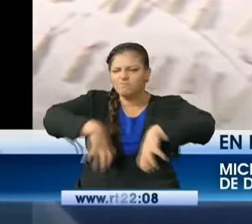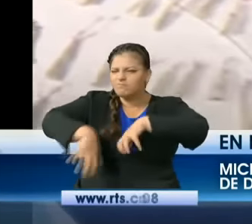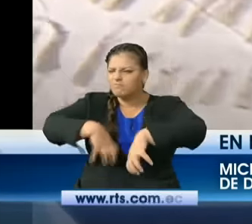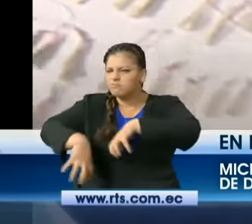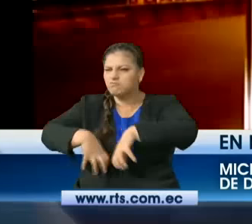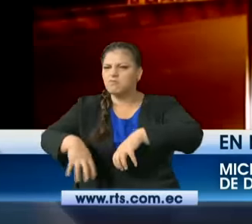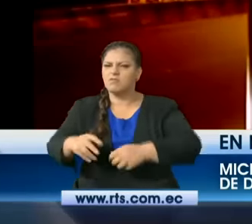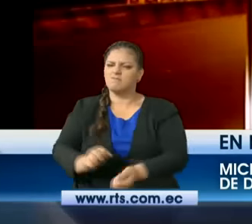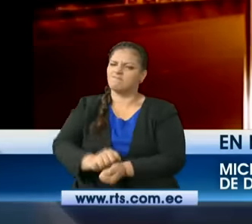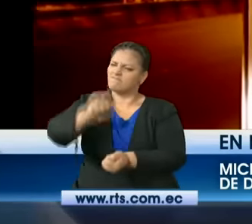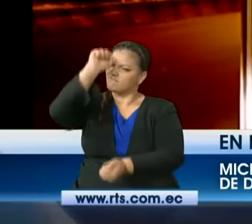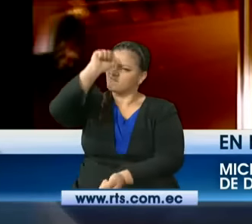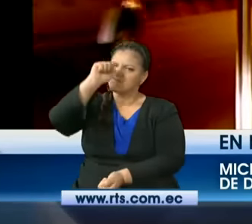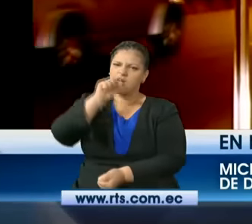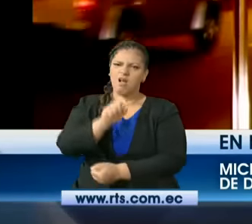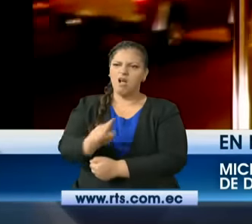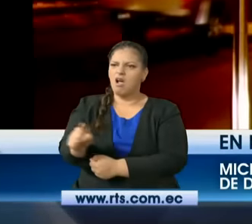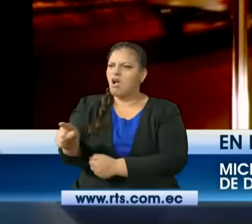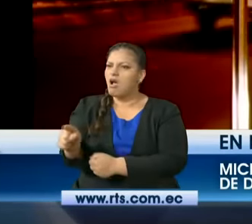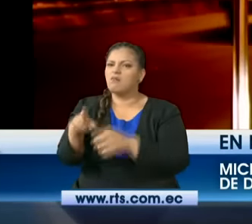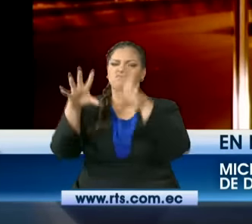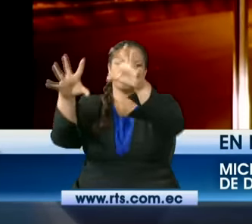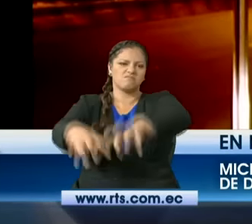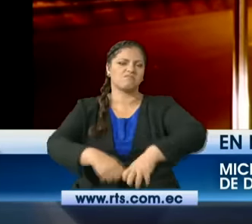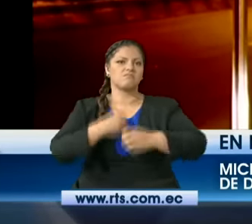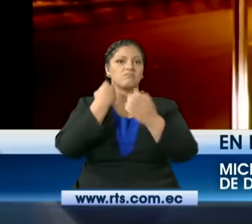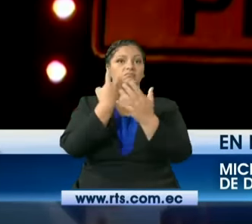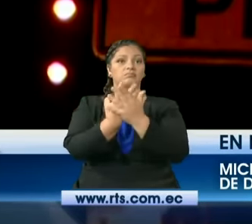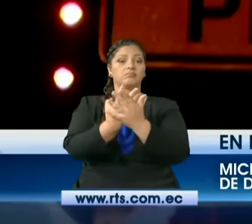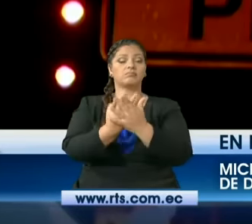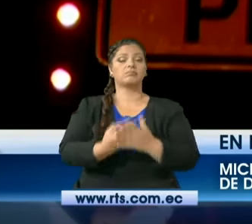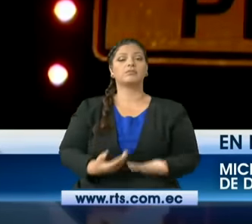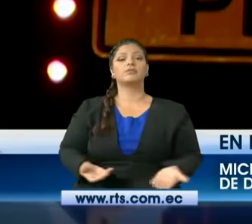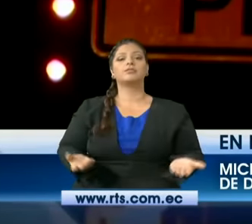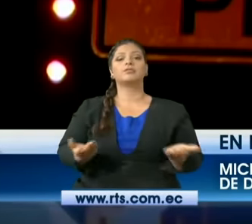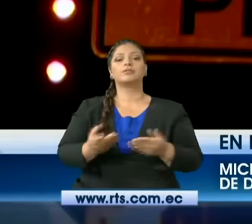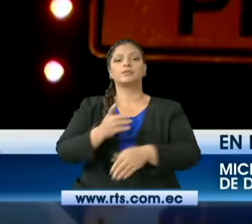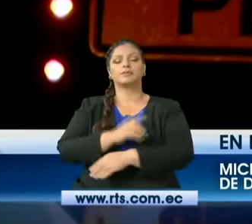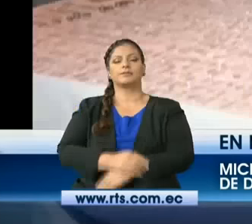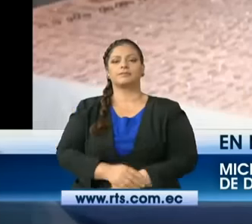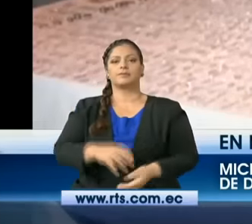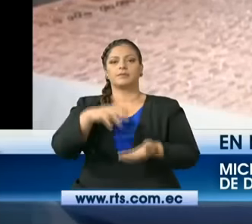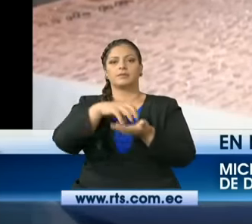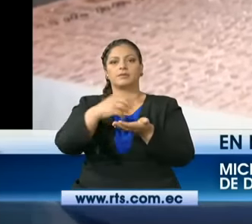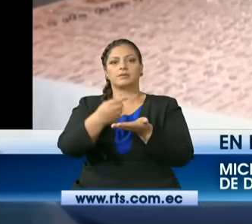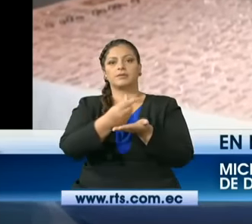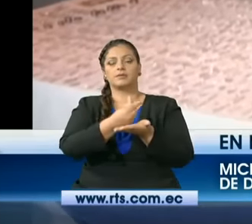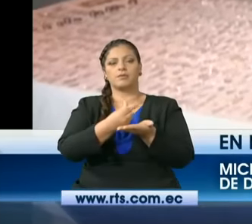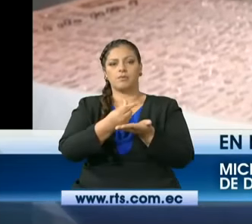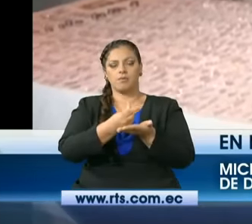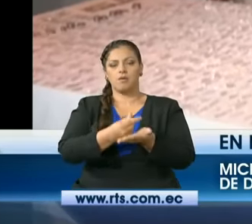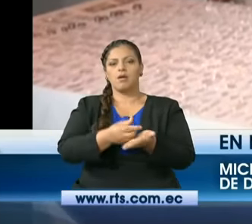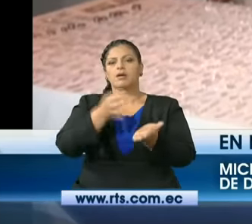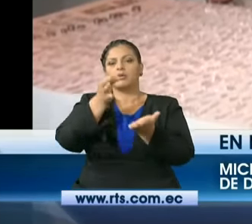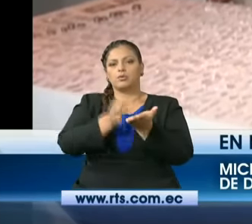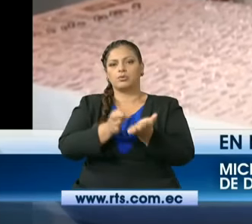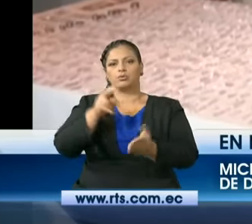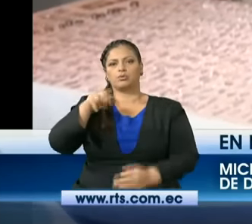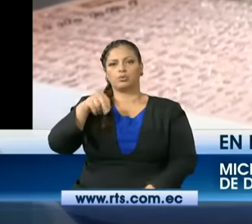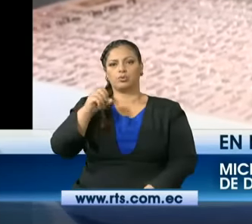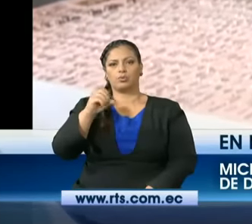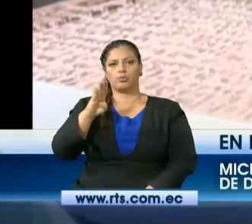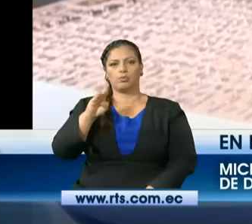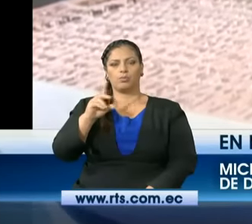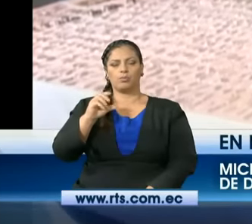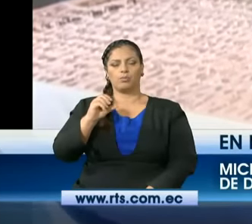Policía Nacional ejecutó en la parroquia Petrillo del Cantón Novol, provincia del Guayas. La labor se llevó a